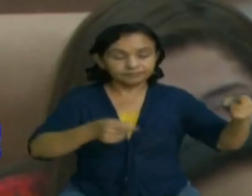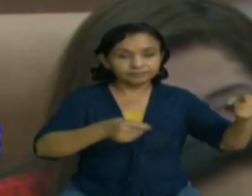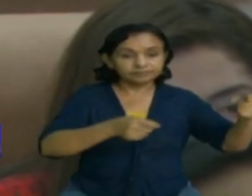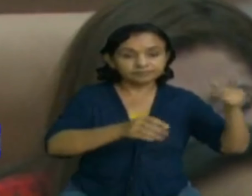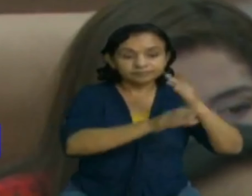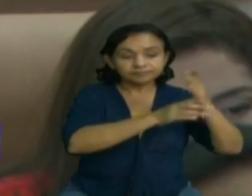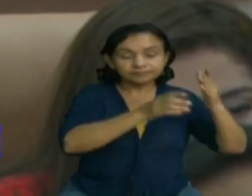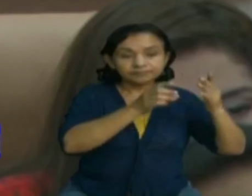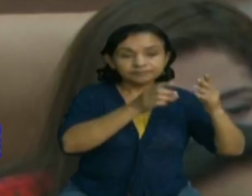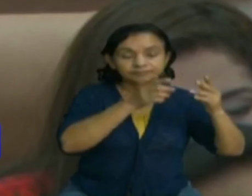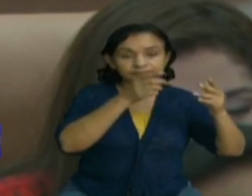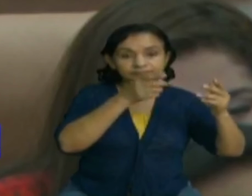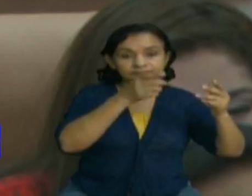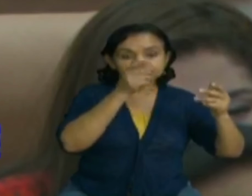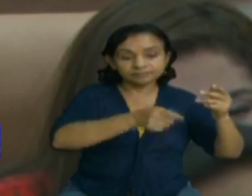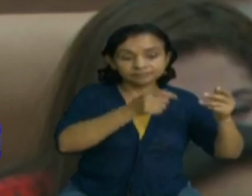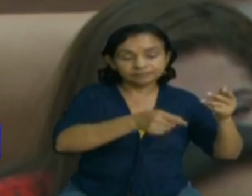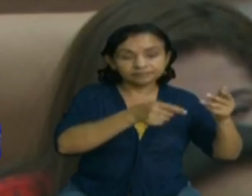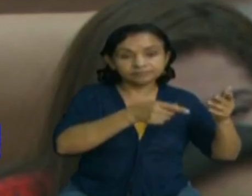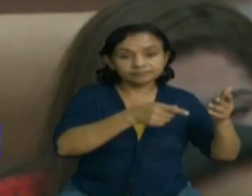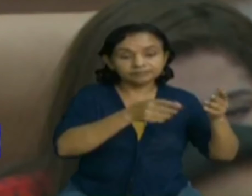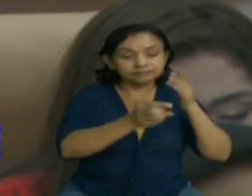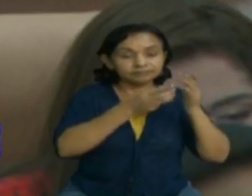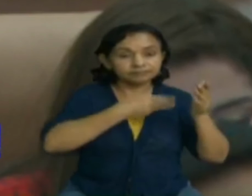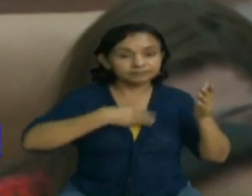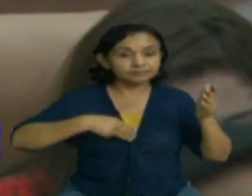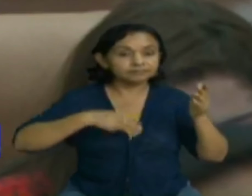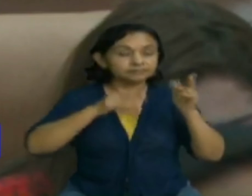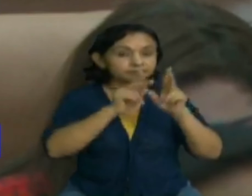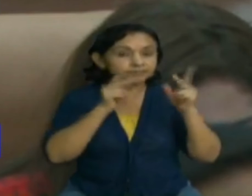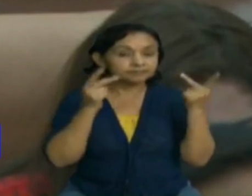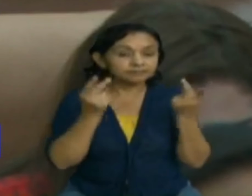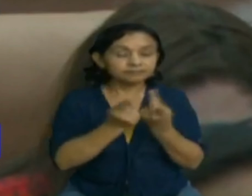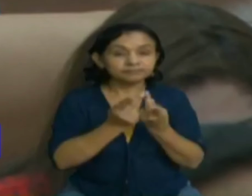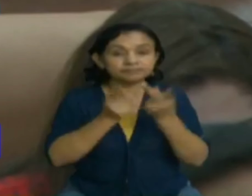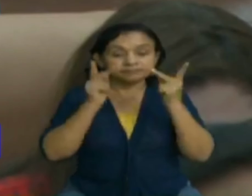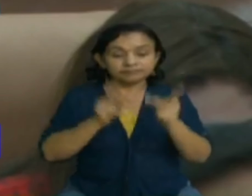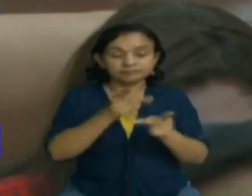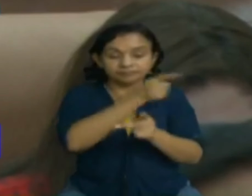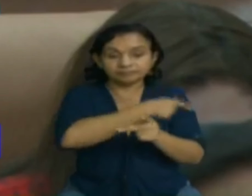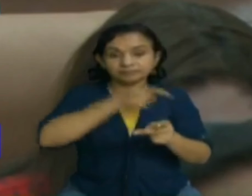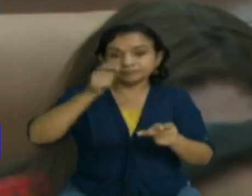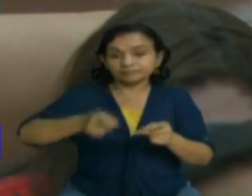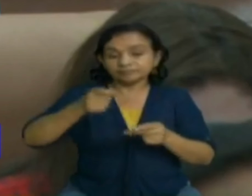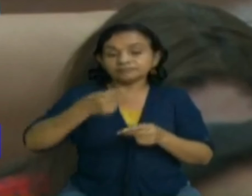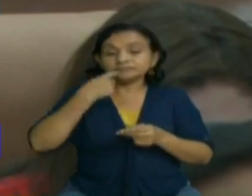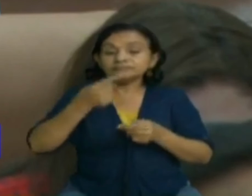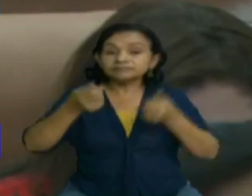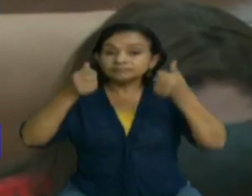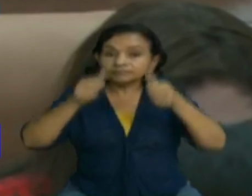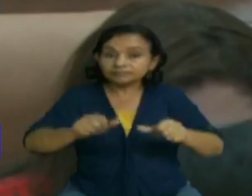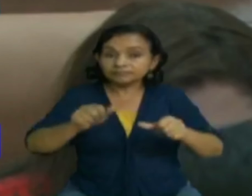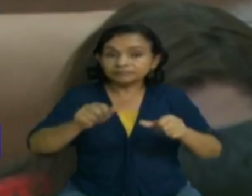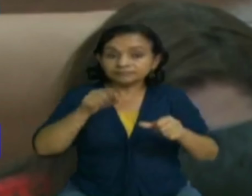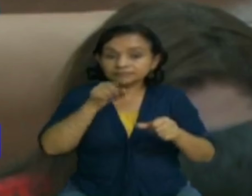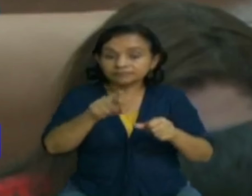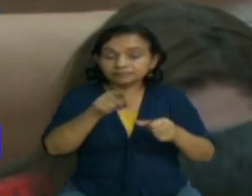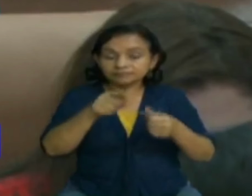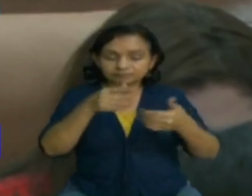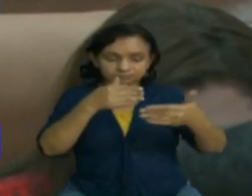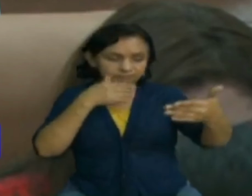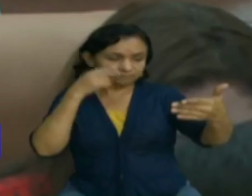Ministerio Público. La autoridad judicial determinará mediante auto la procedencia de la